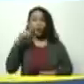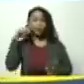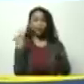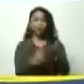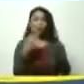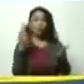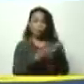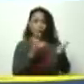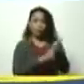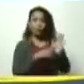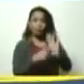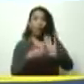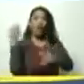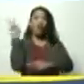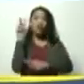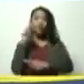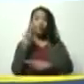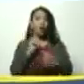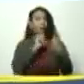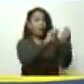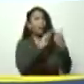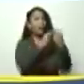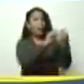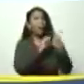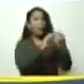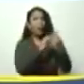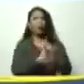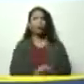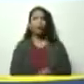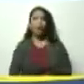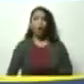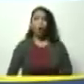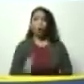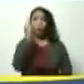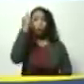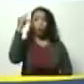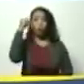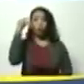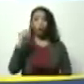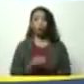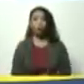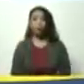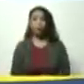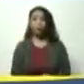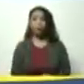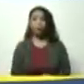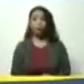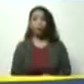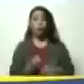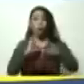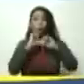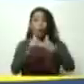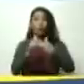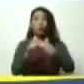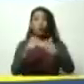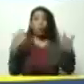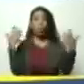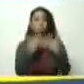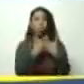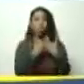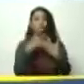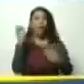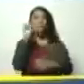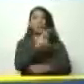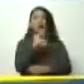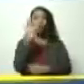Venezuela entró en el debate desde los primeros días que empezó el conflicto armado empezó el 24